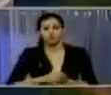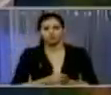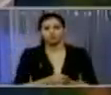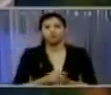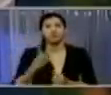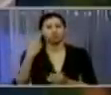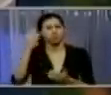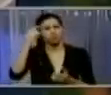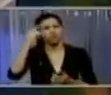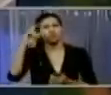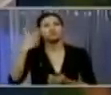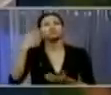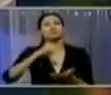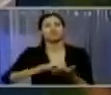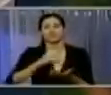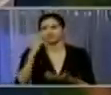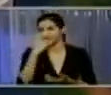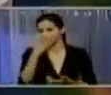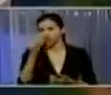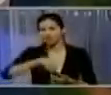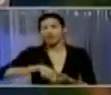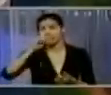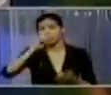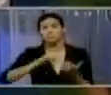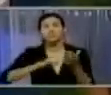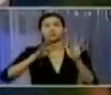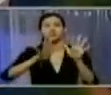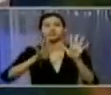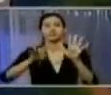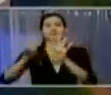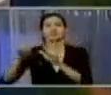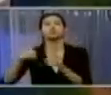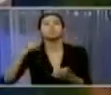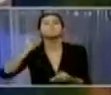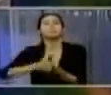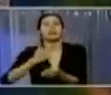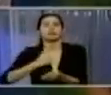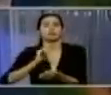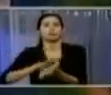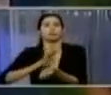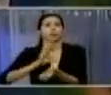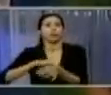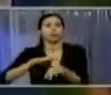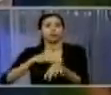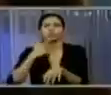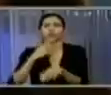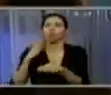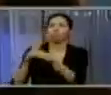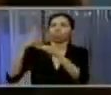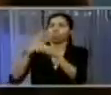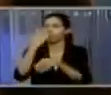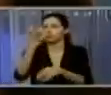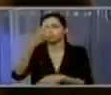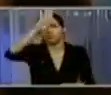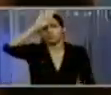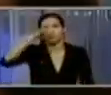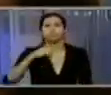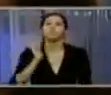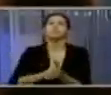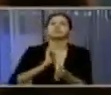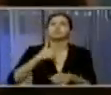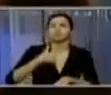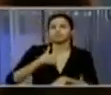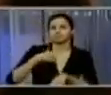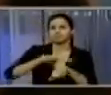¿te acuerdas, Silvia? En el año 96, a mí me metieron preso. Porque que yo iba a sabotear la visita del Papa.